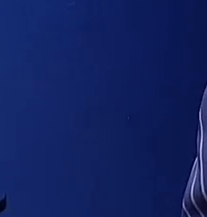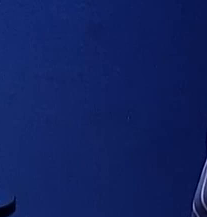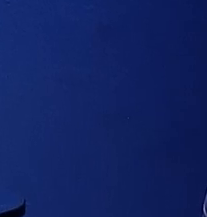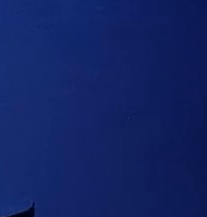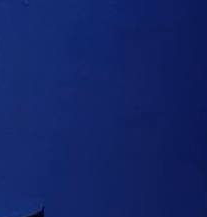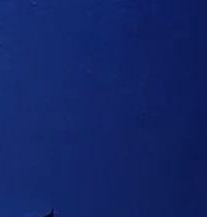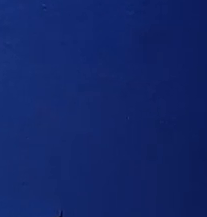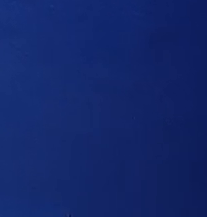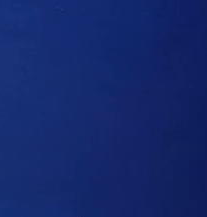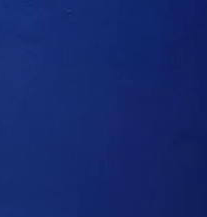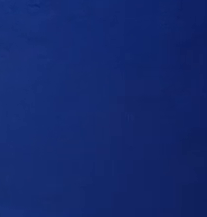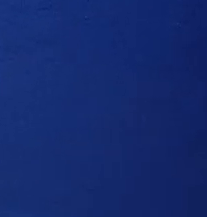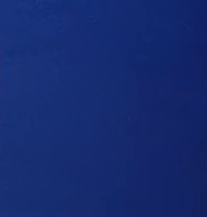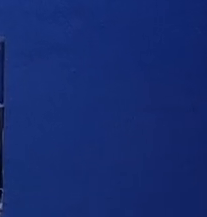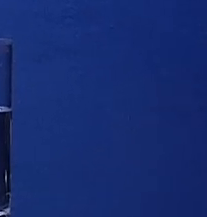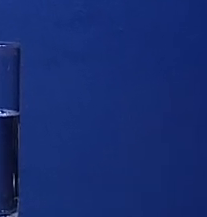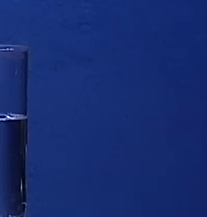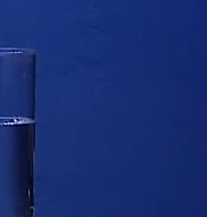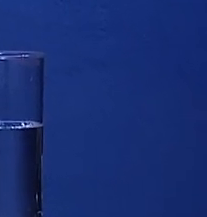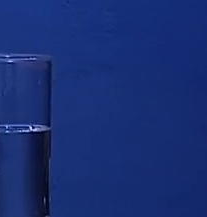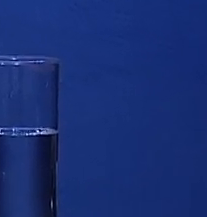película, el documental Gigi.